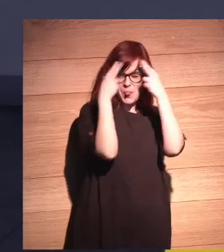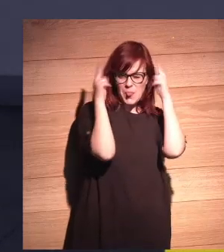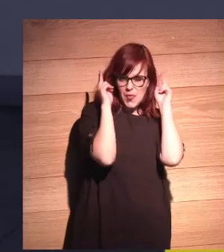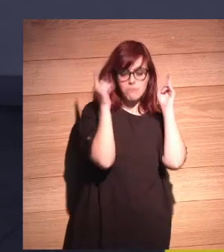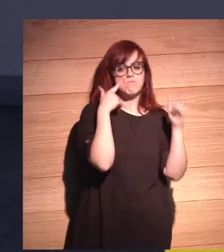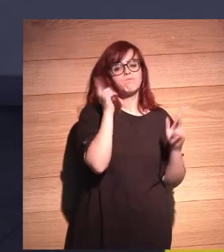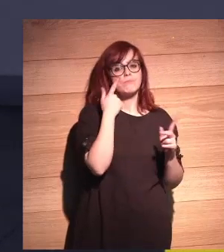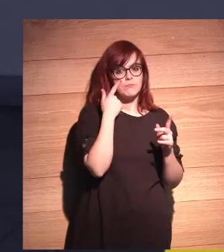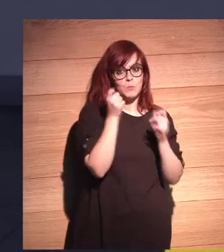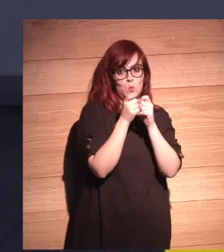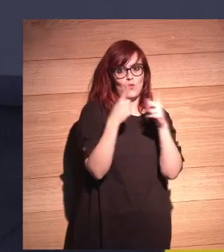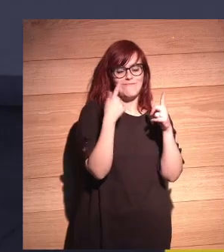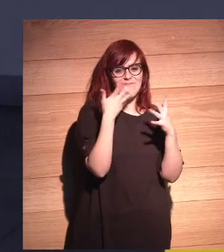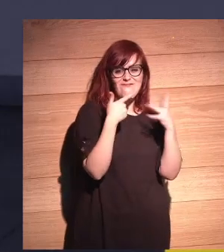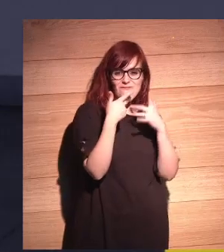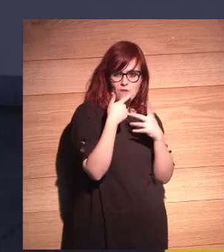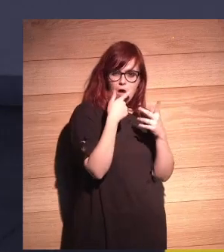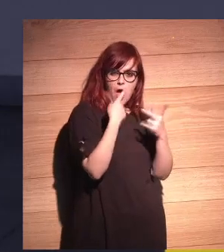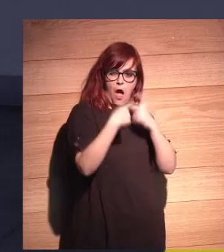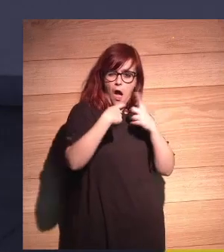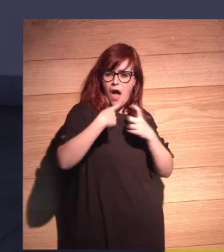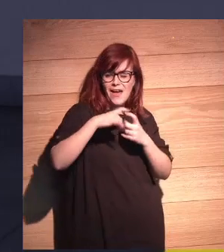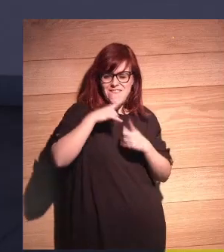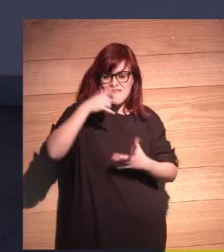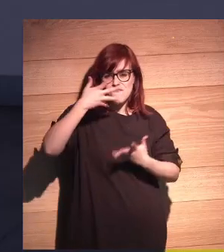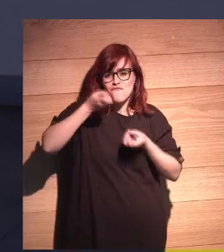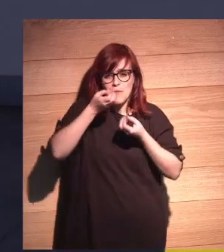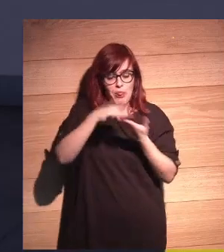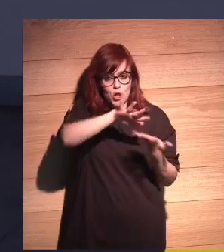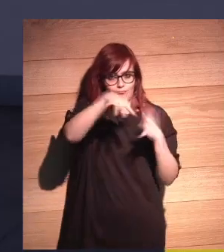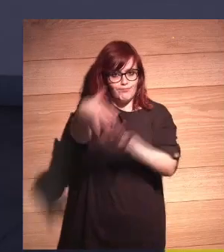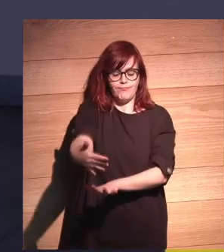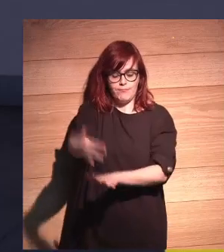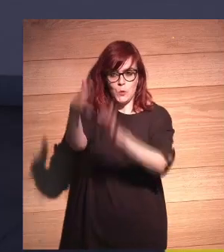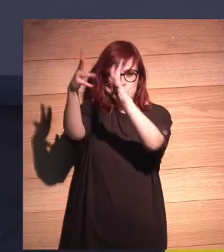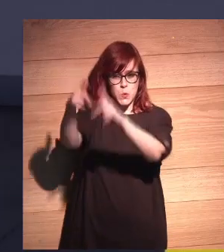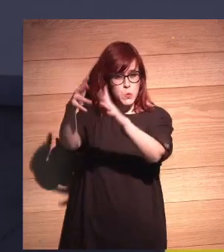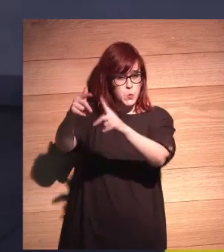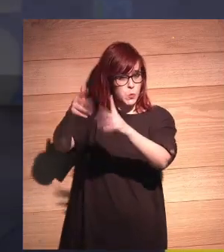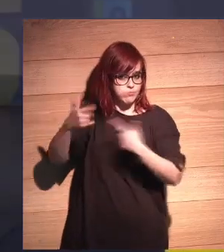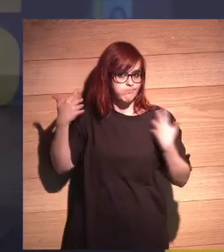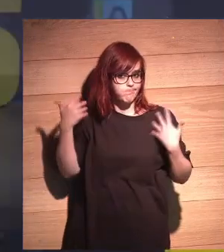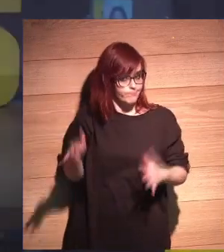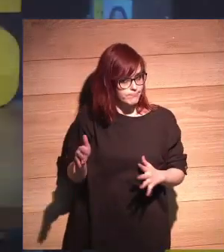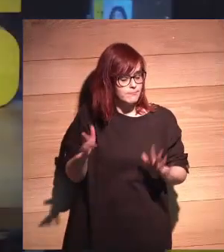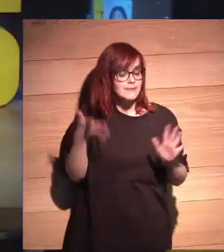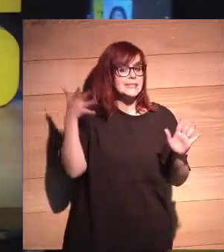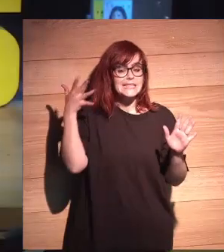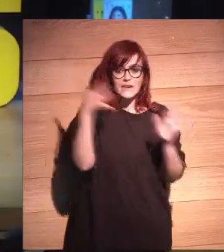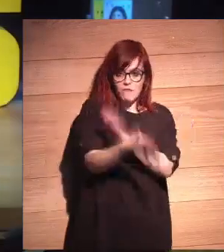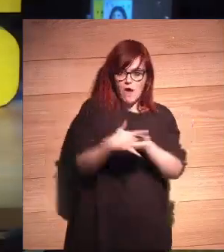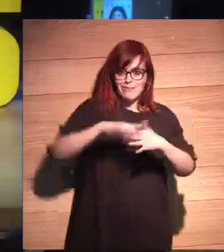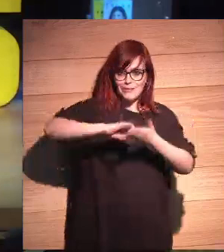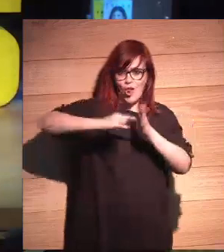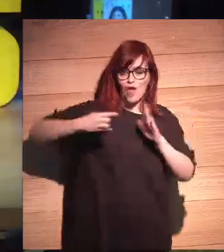hemos visto que además esto genera unas cantidades ingentes de información, lo cual quiere decir que requerimos de